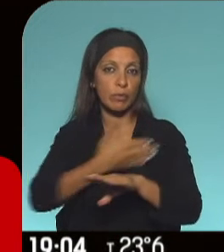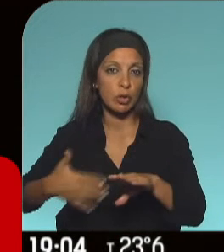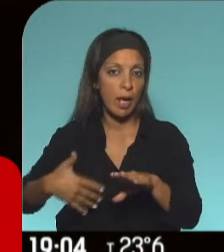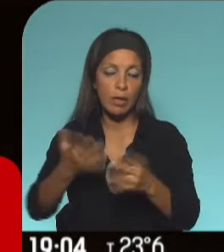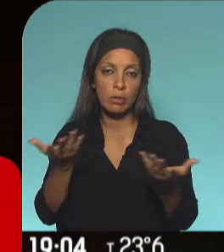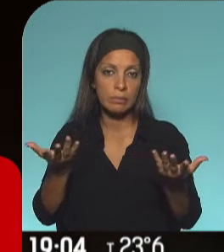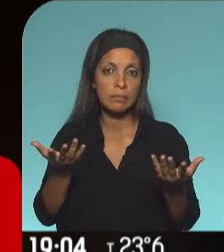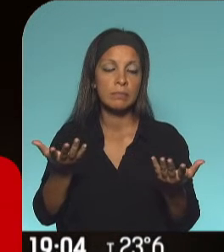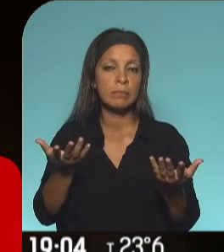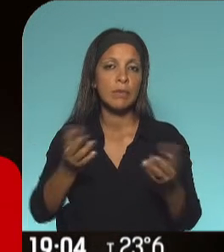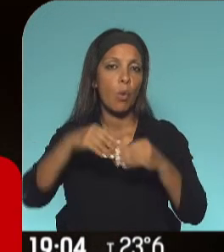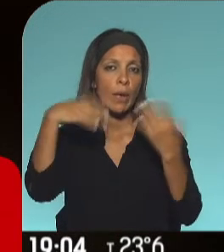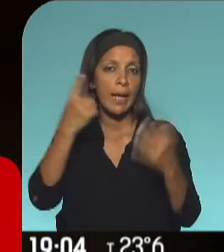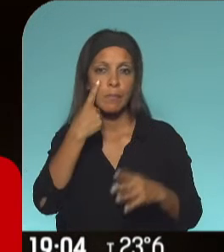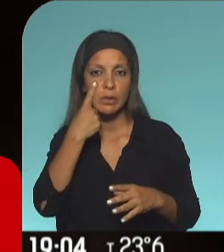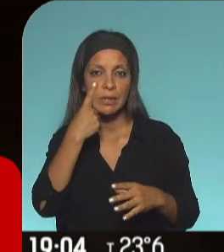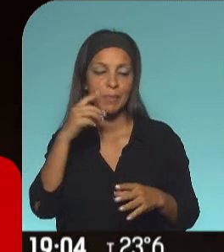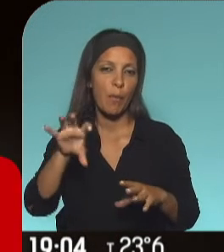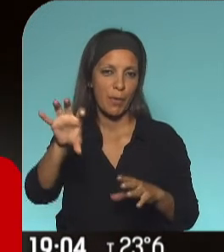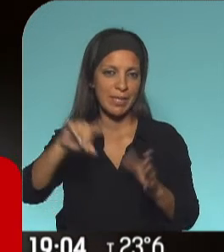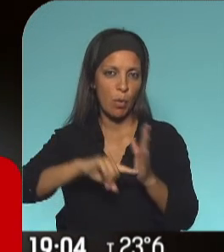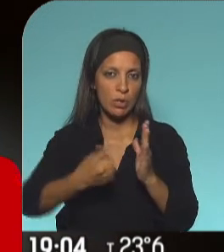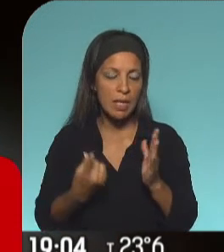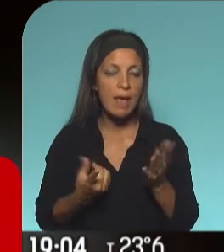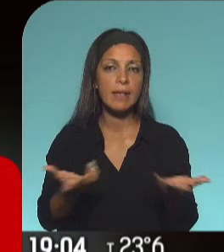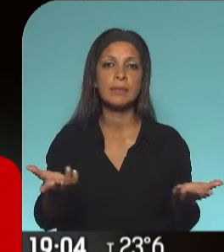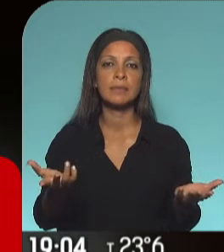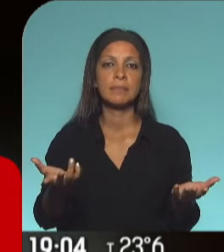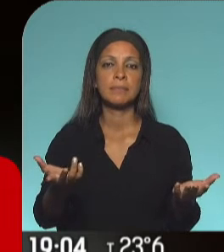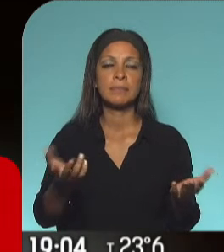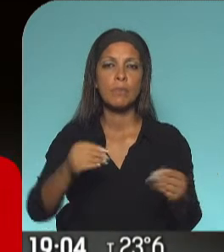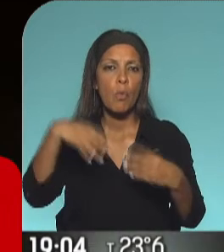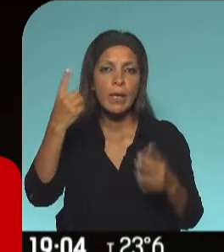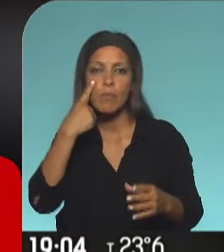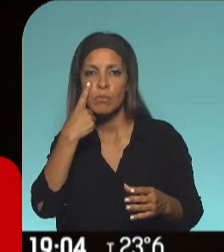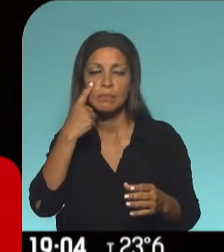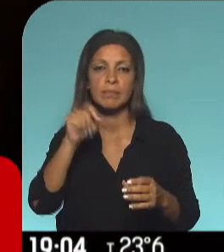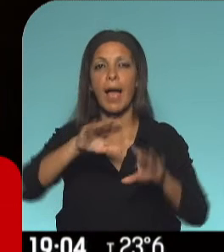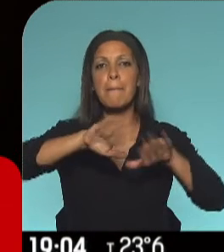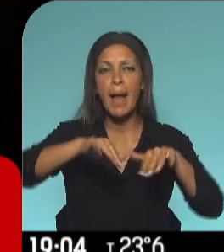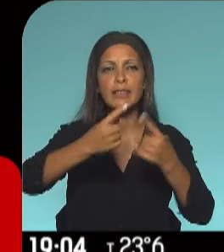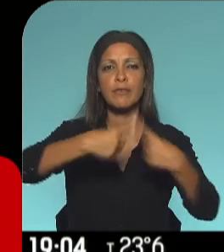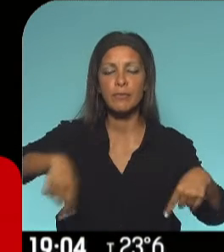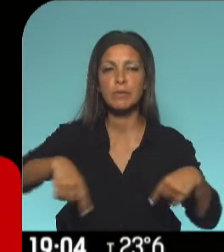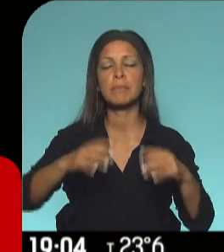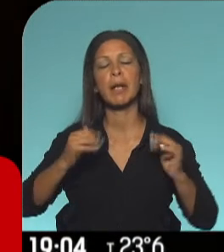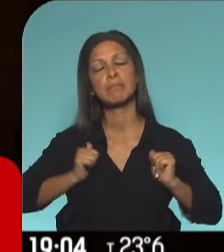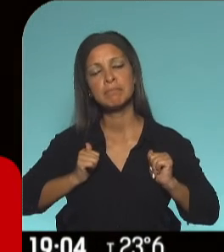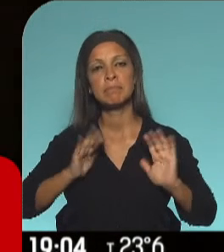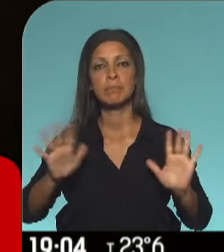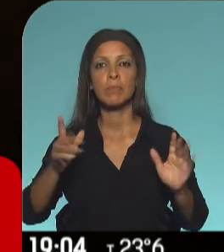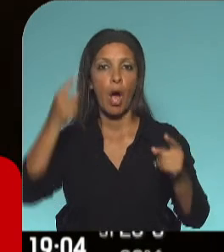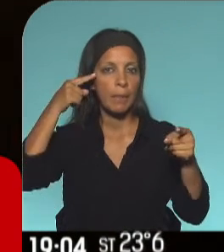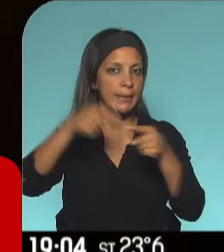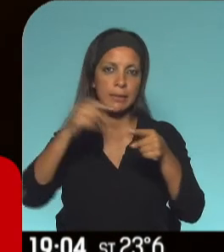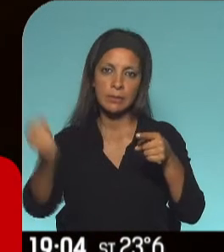cualquier municipio en la provincia de Buenos Aires, cualquier municipio veraniego donde se puedan pasar vacaciones, es desactivar esas fiestas.